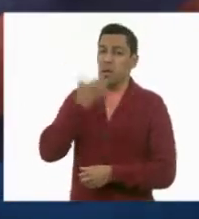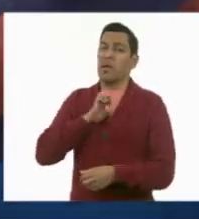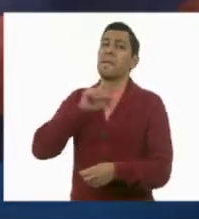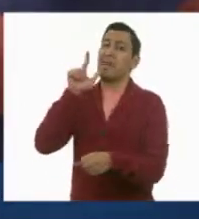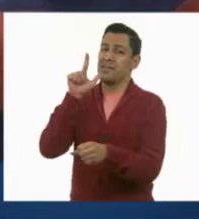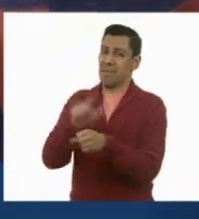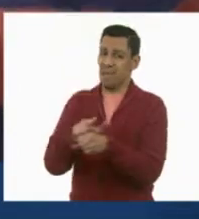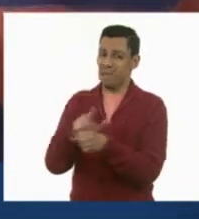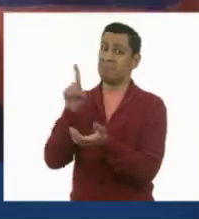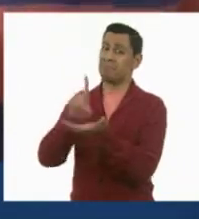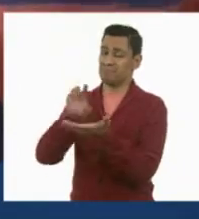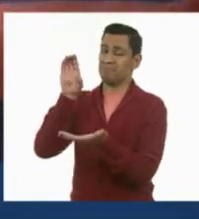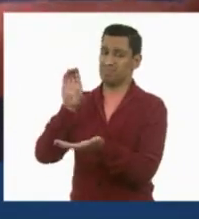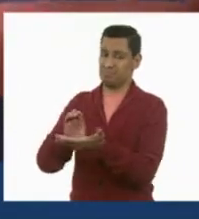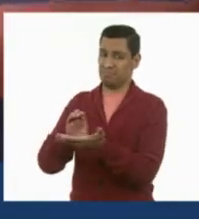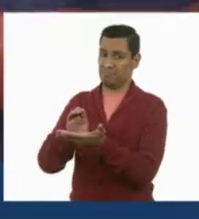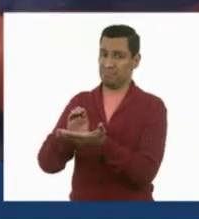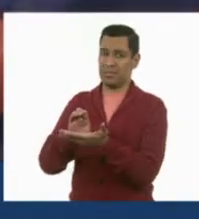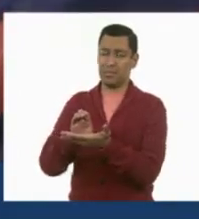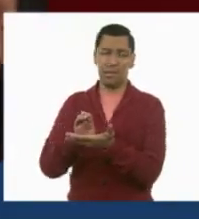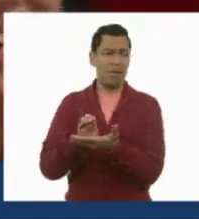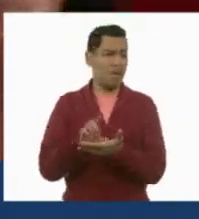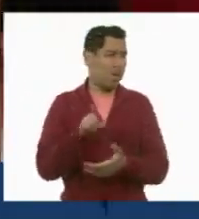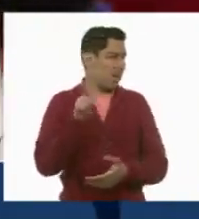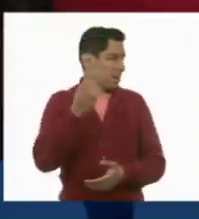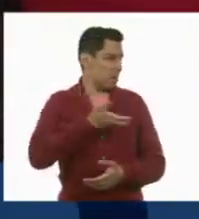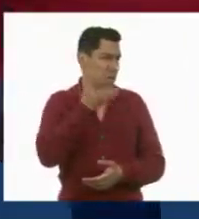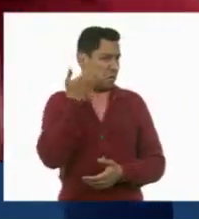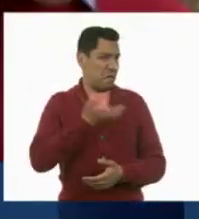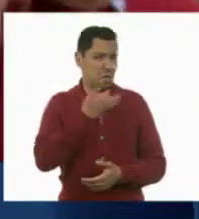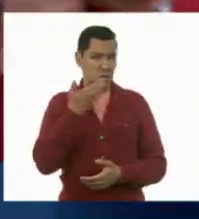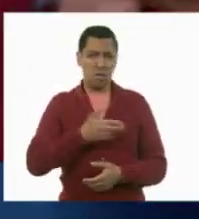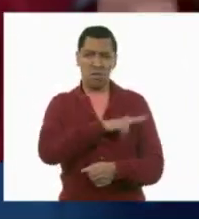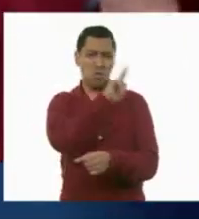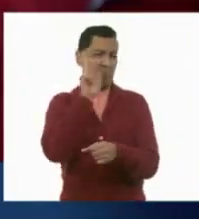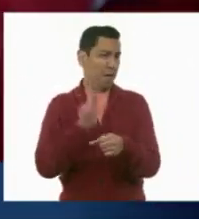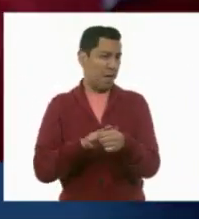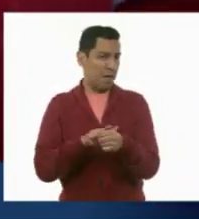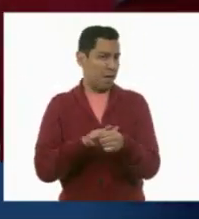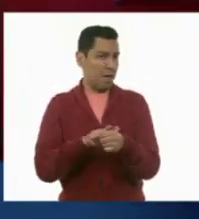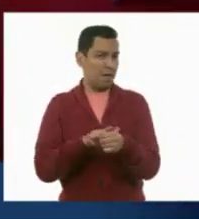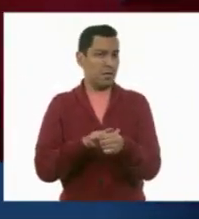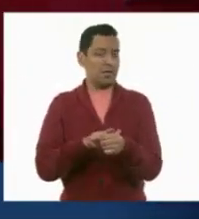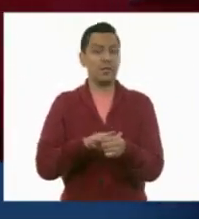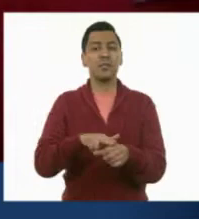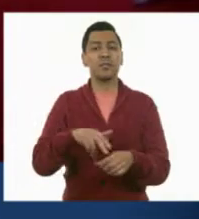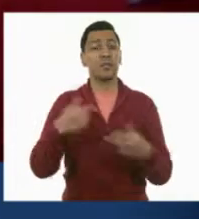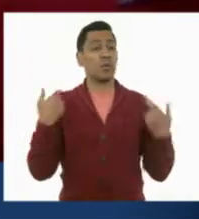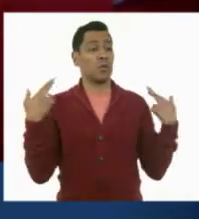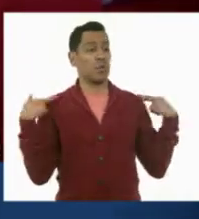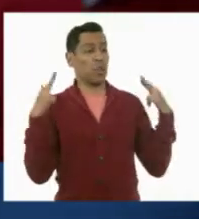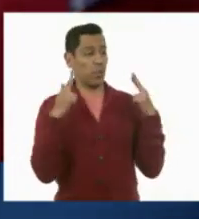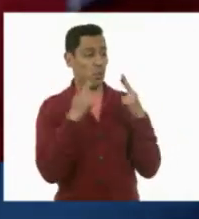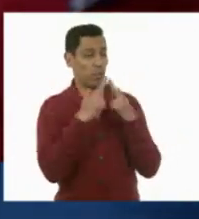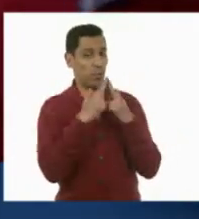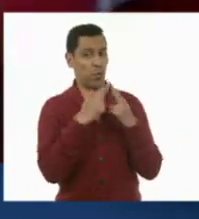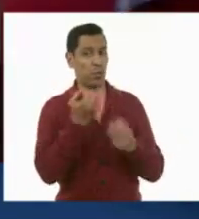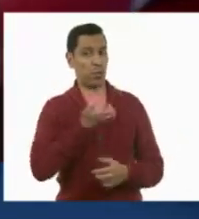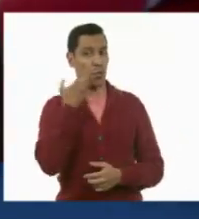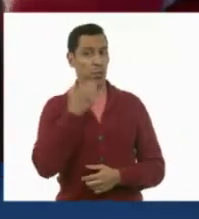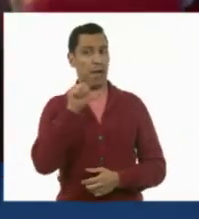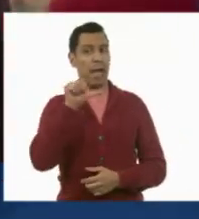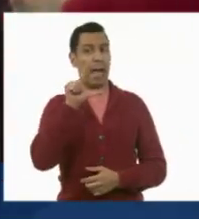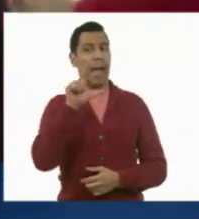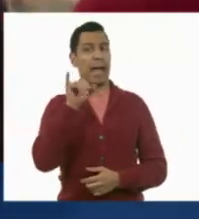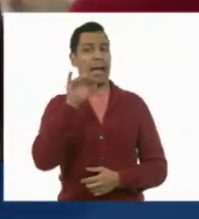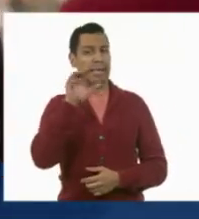Bueno, Brandon siempre ha ido a escuelas regulares. ¿Qué tal, señora? Soy Alicia, maestra en la escuela. A lo que se refiere el